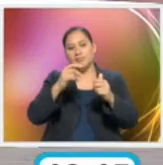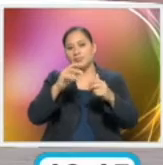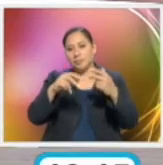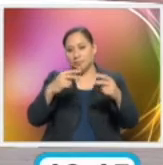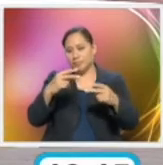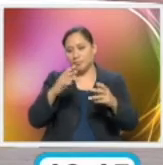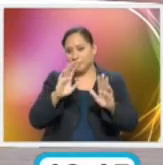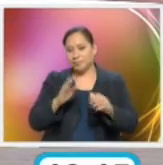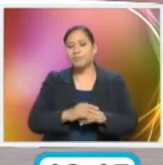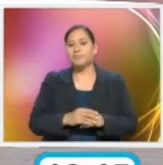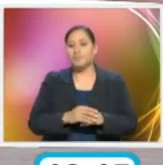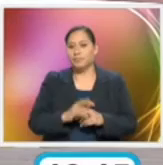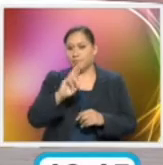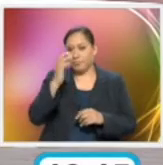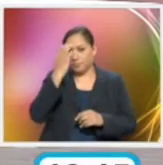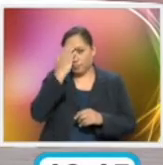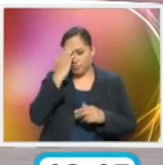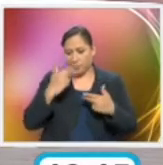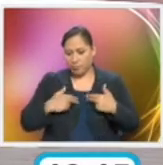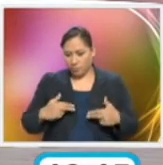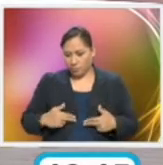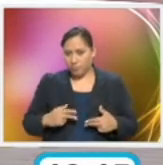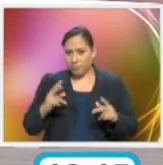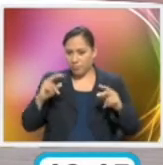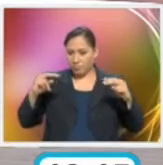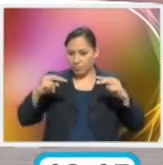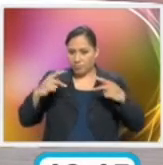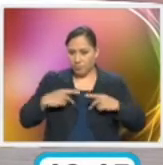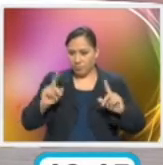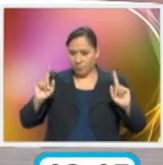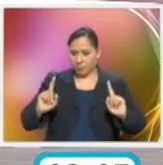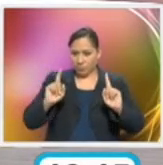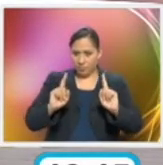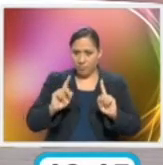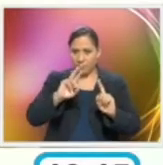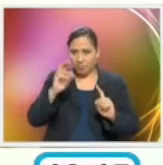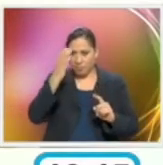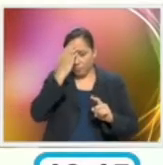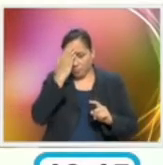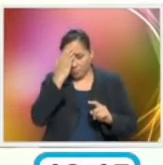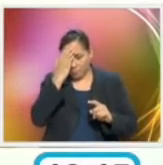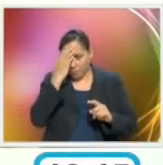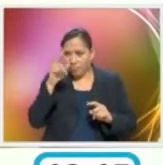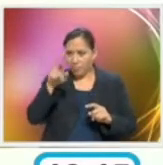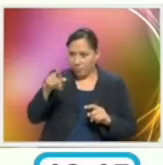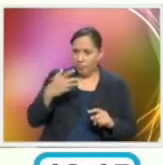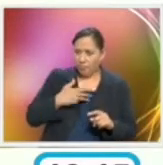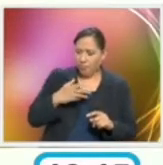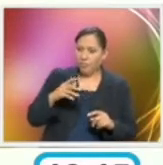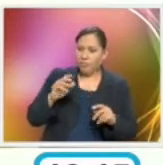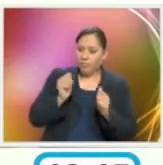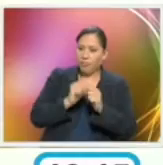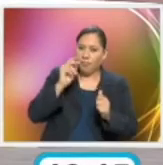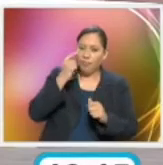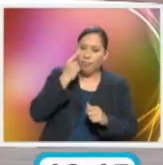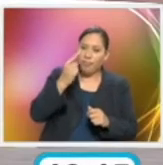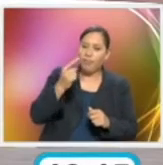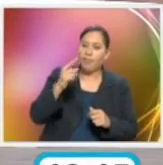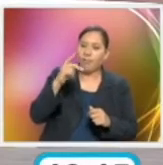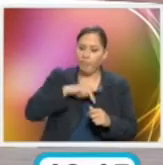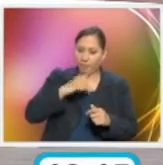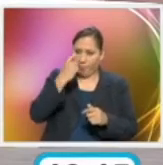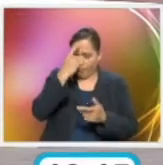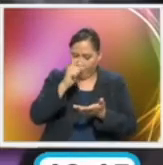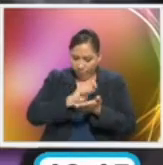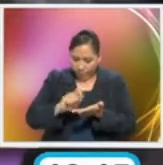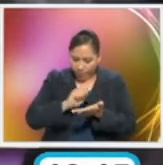del reconocimiento de la humanidad entre dos personas, ¿no? Reconozco que existes a través de la mirada. ¿Es de tu autoría esta canción? Es de mi autoría esta